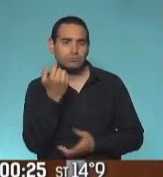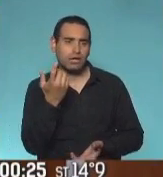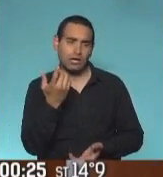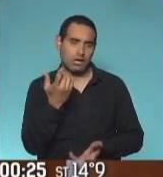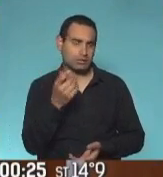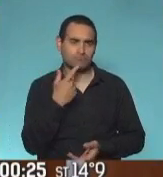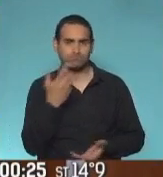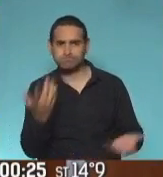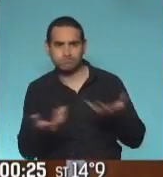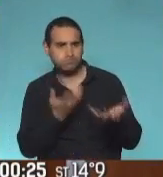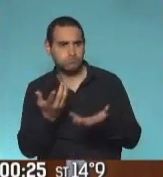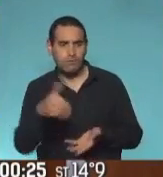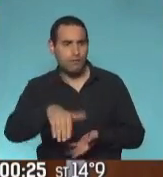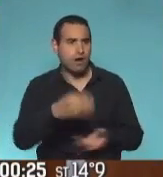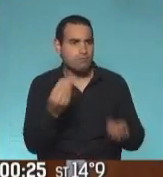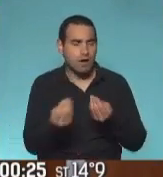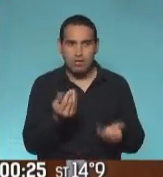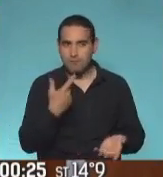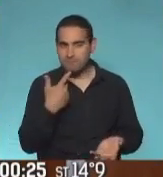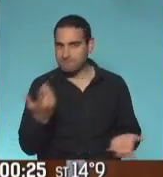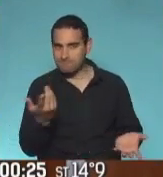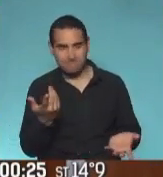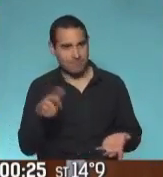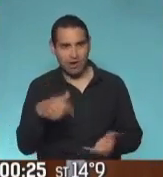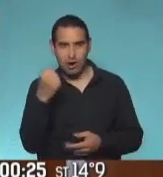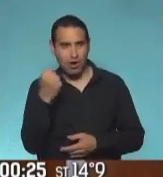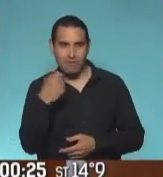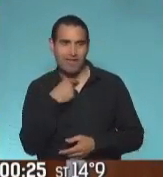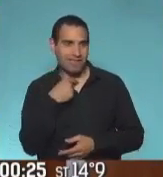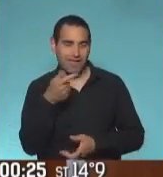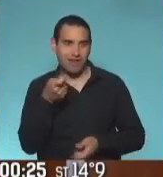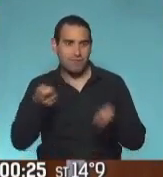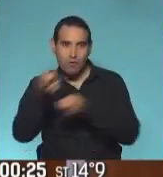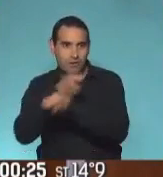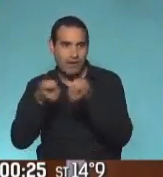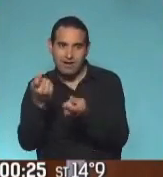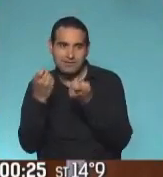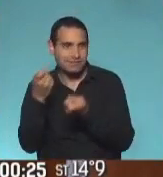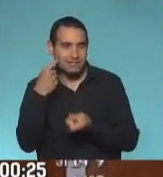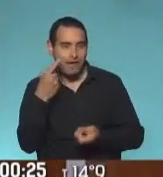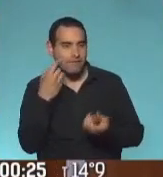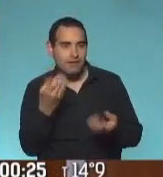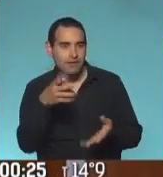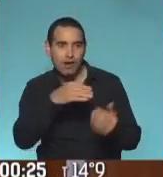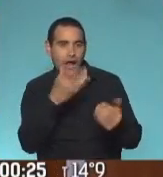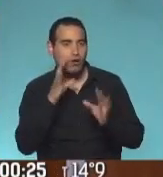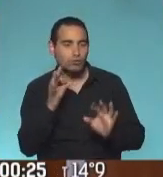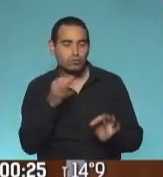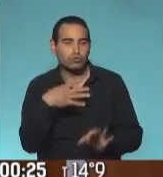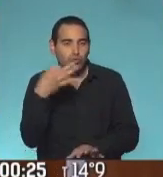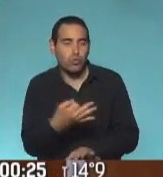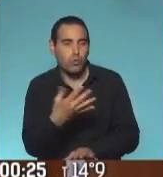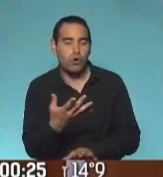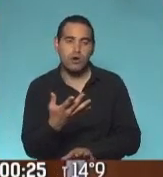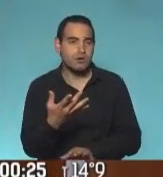situación incierta porque, bueno, los agentes económicos quieren tener una referencia y las expectativas económicas, que son las que mandan,